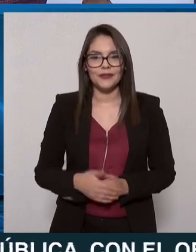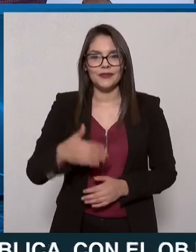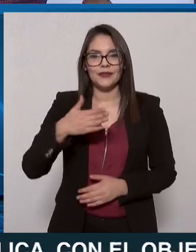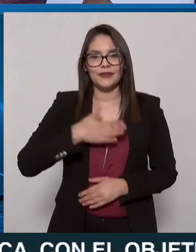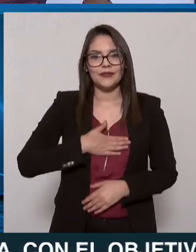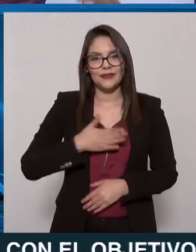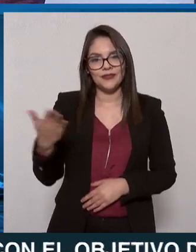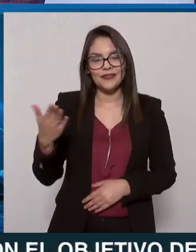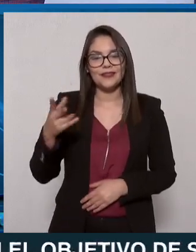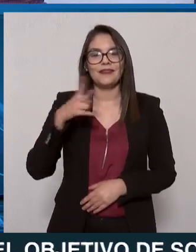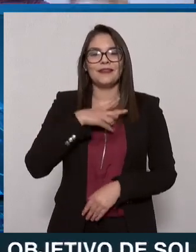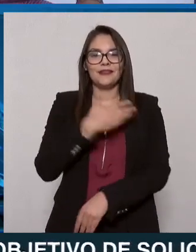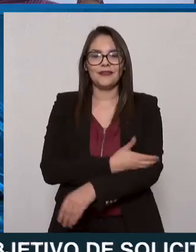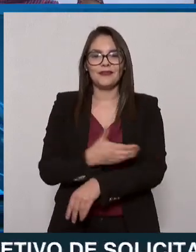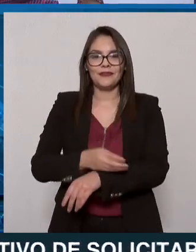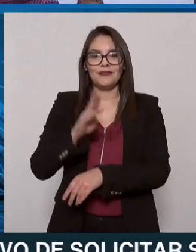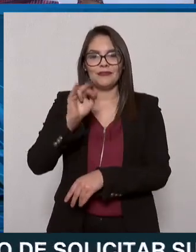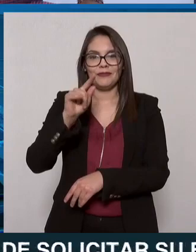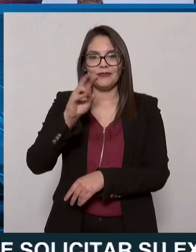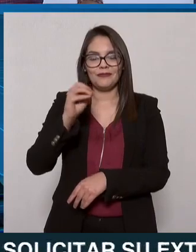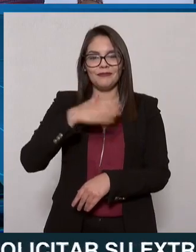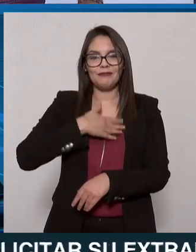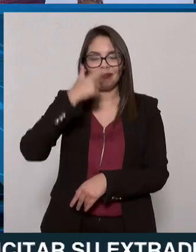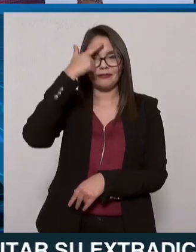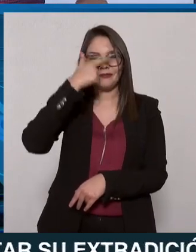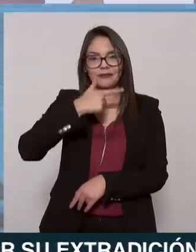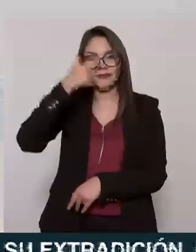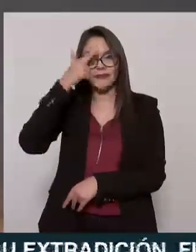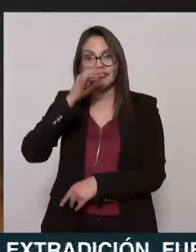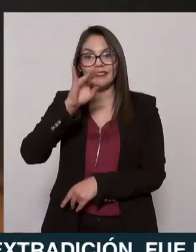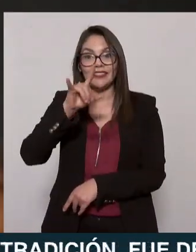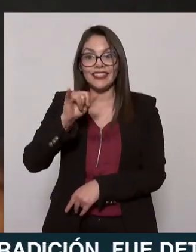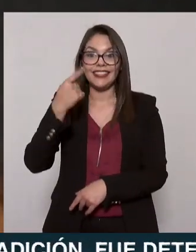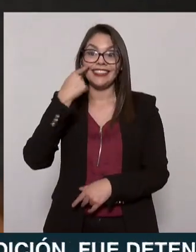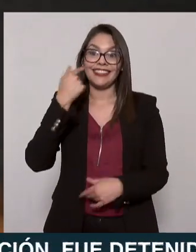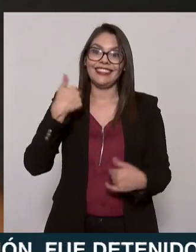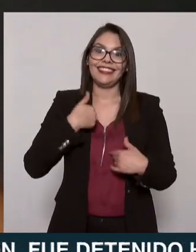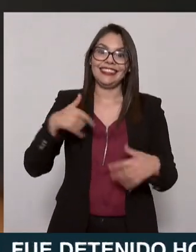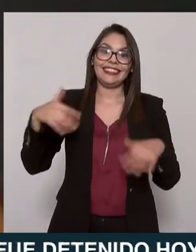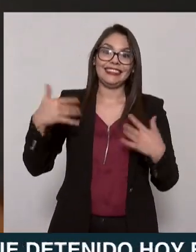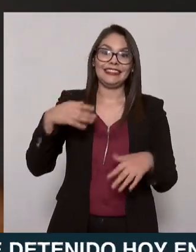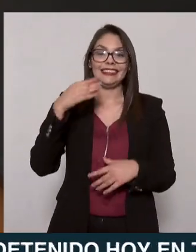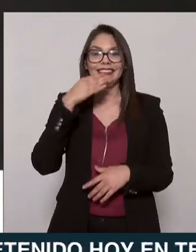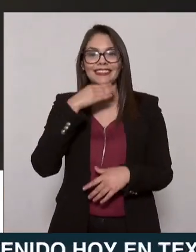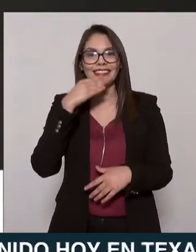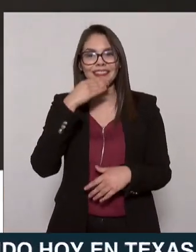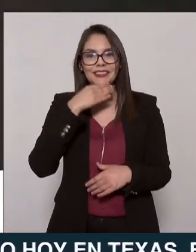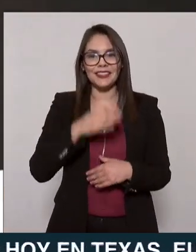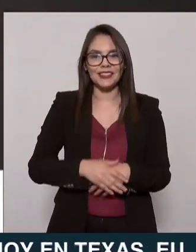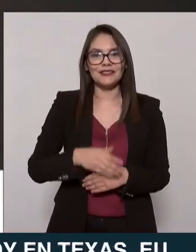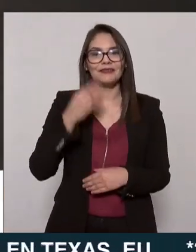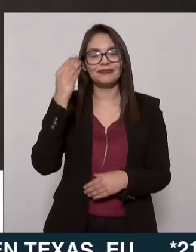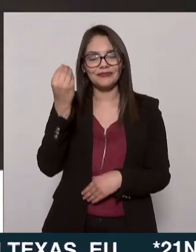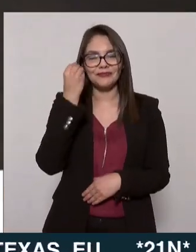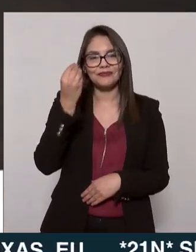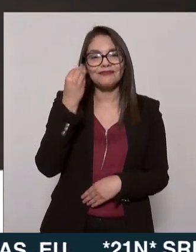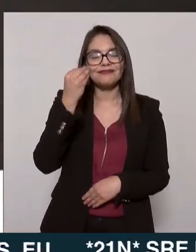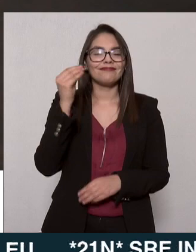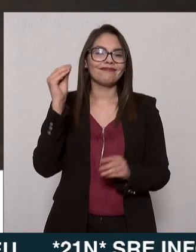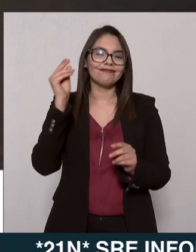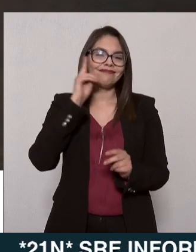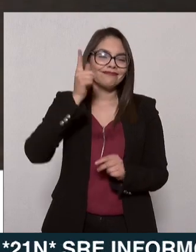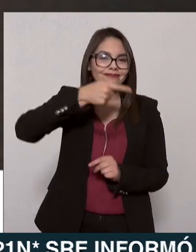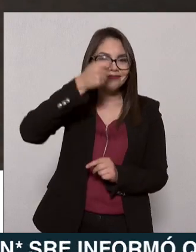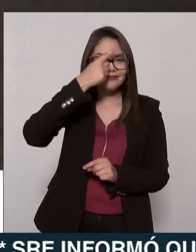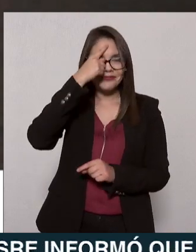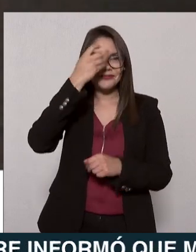Bueno, mi estimado Brito, muy buenas noches, Feli, mira cómo me la paso de mal, señor Becerra, muchos besos a todos